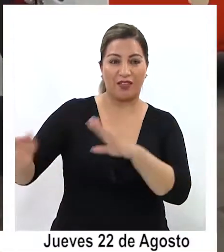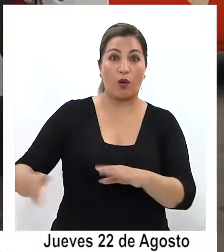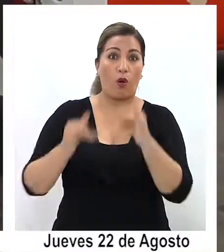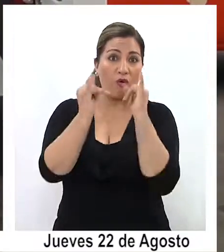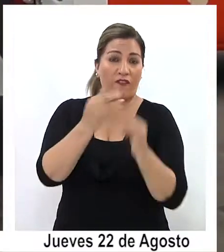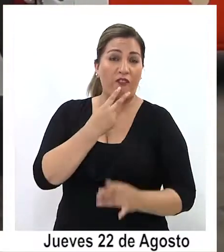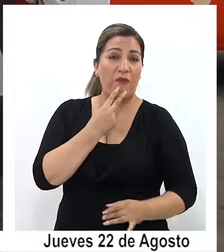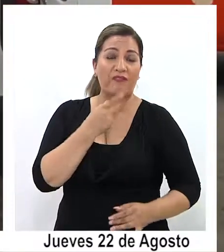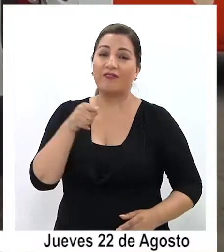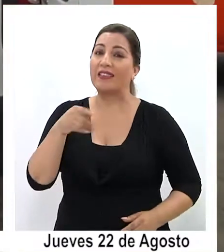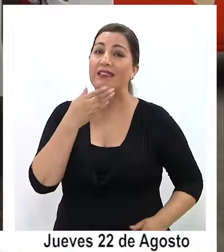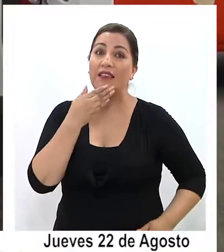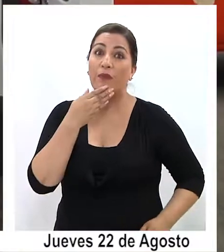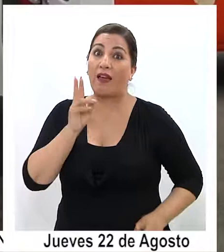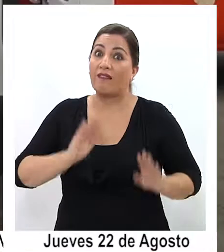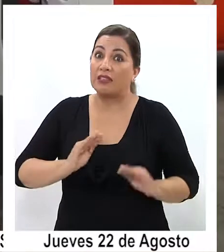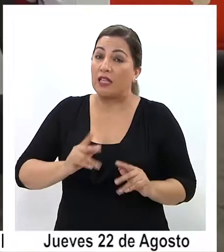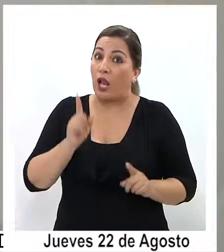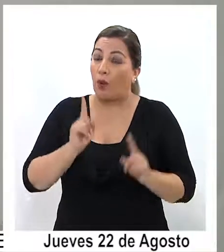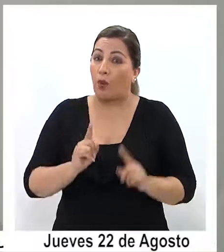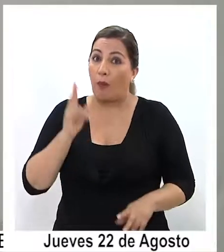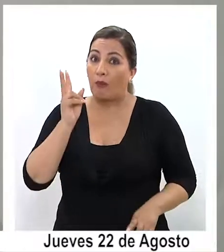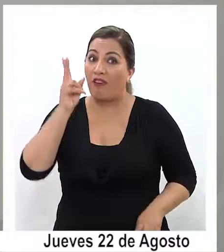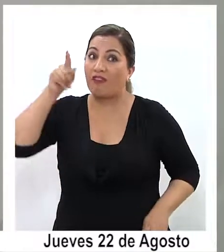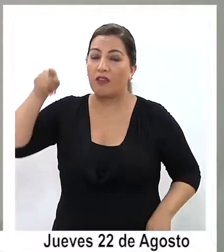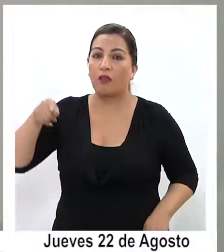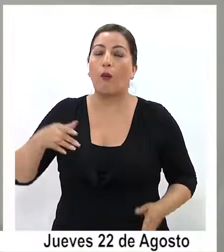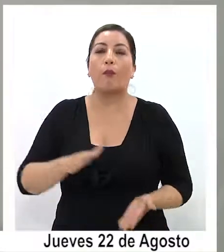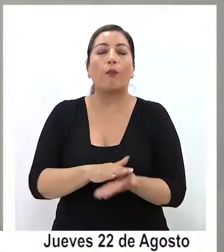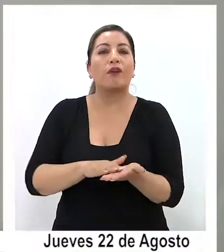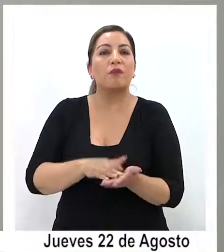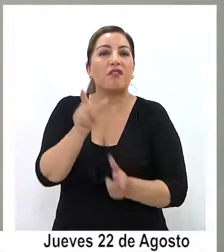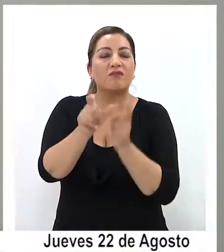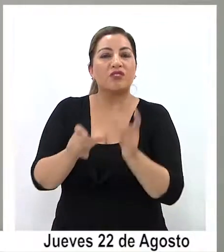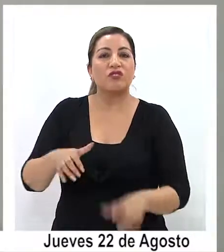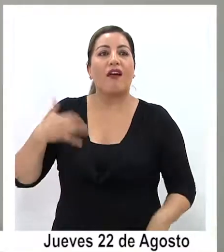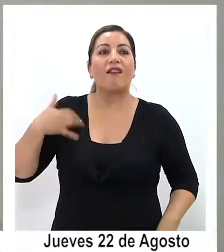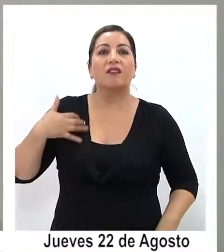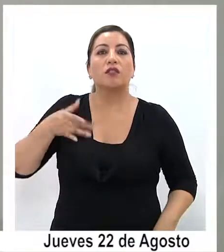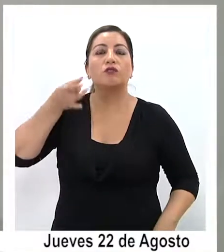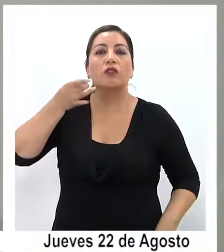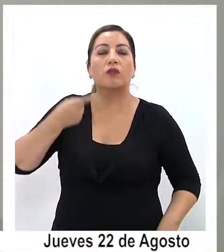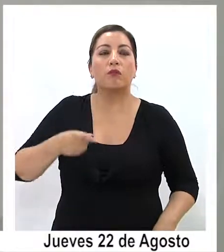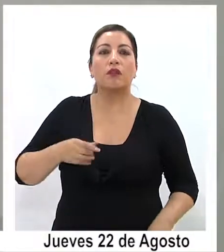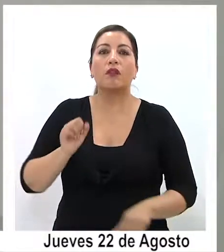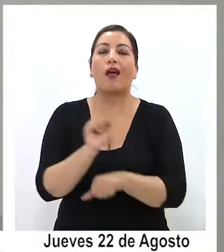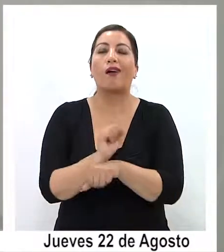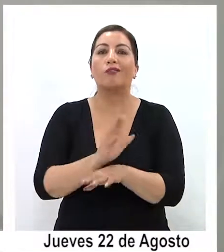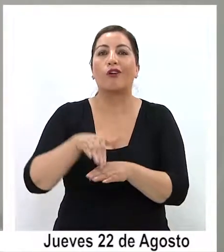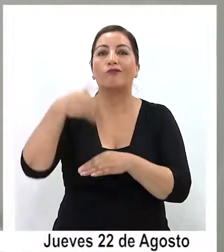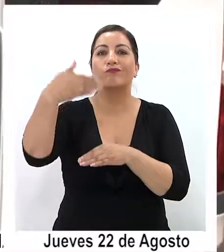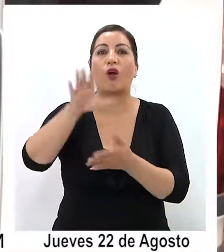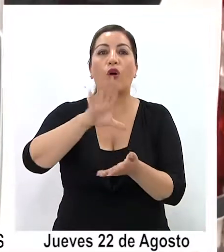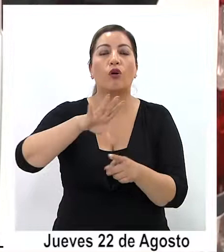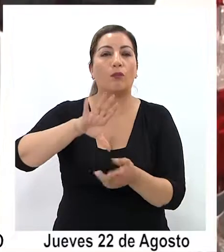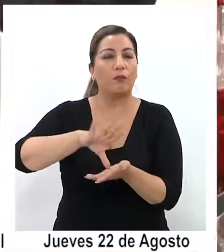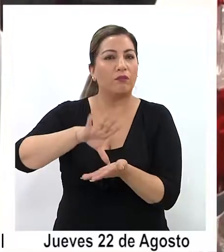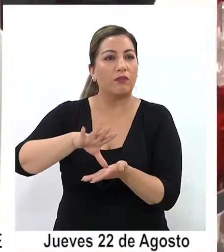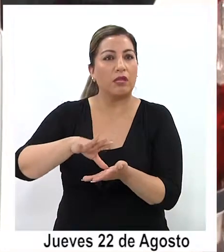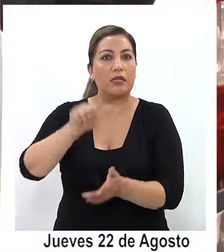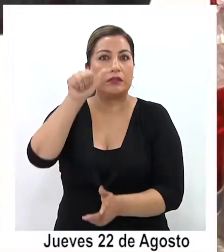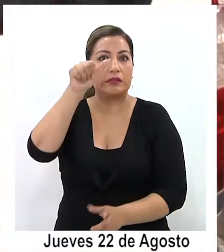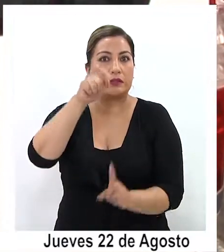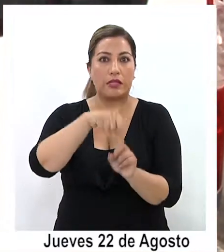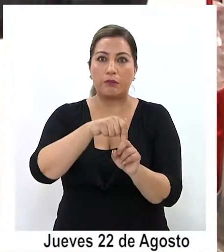de vida que también tiene sus restricciones, como en el caso de los argentinos, que solo pueden sacar sus autos fuera del país por